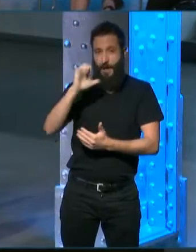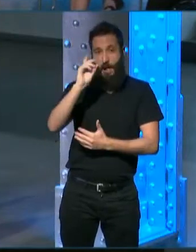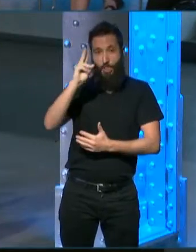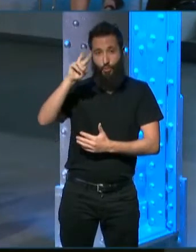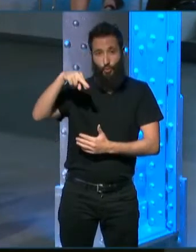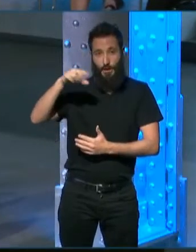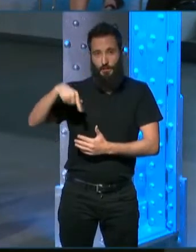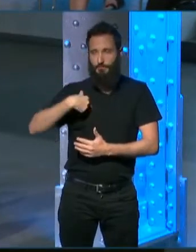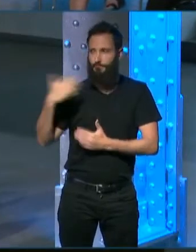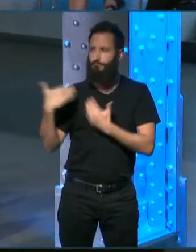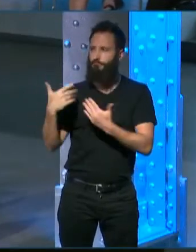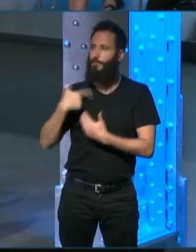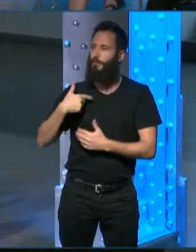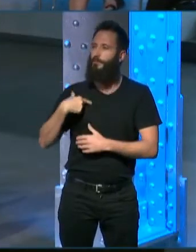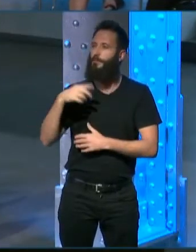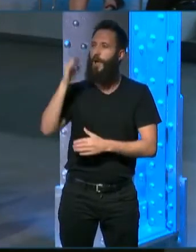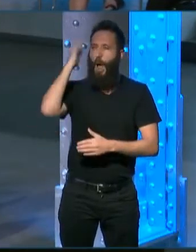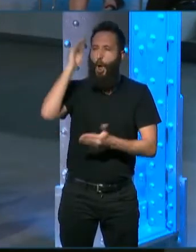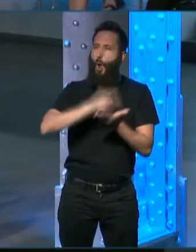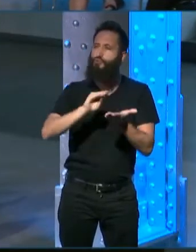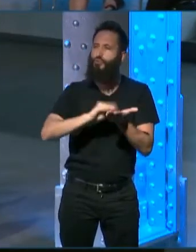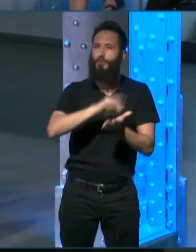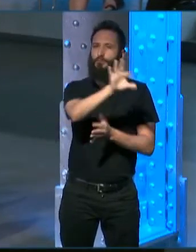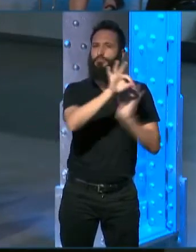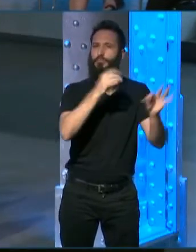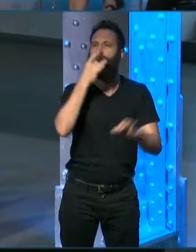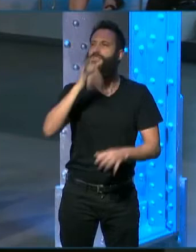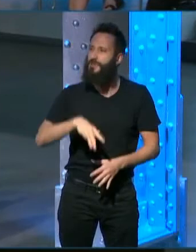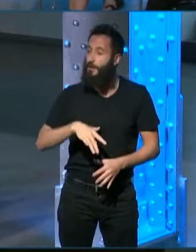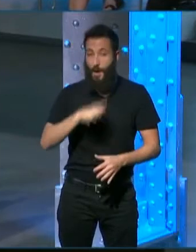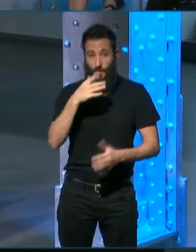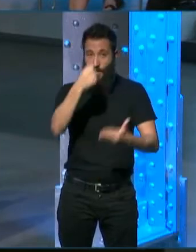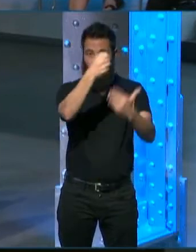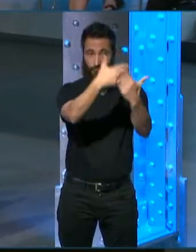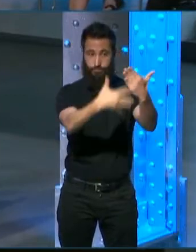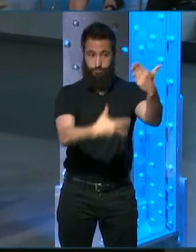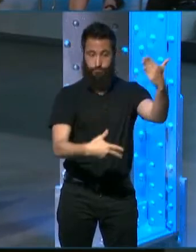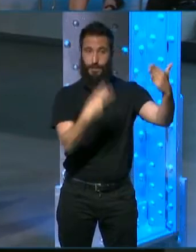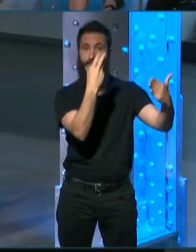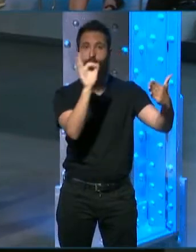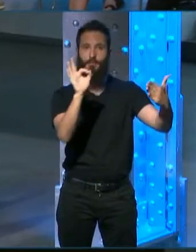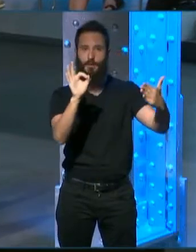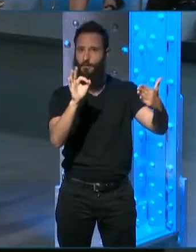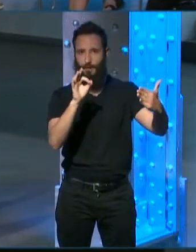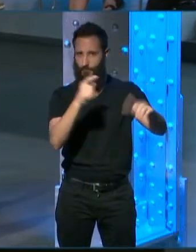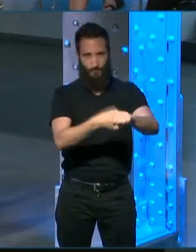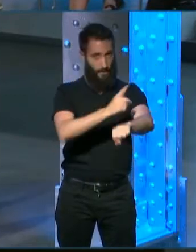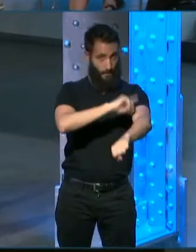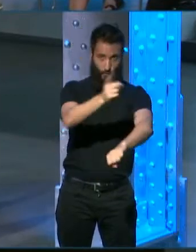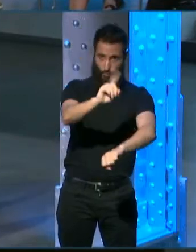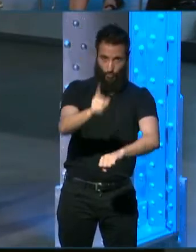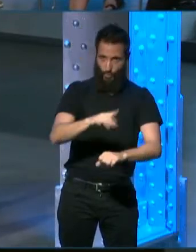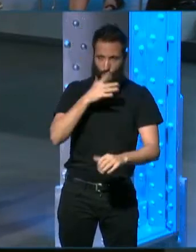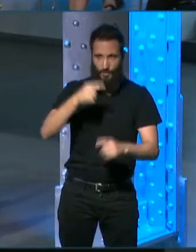ver, ¿a quién? Inmediatamente sacamos una lista de 30 sin exagerar. Eso sin pensar mucho. Sabíamos que nos estábamos dejando